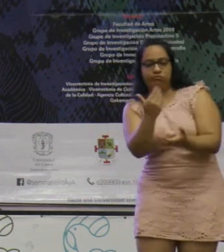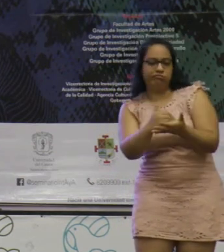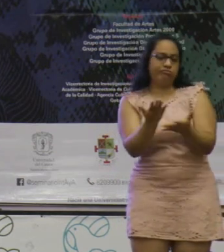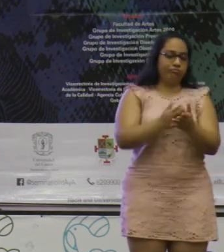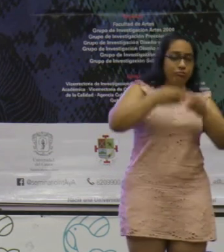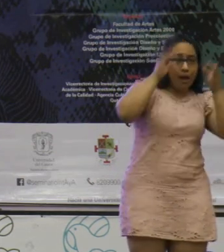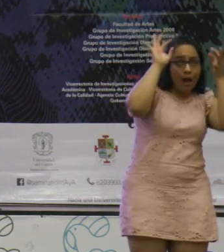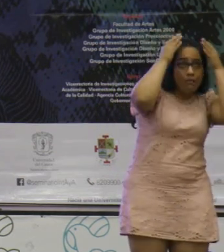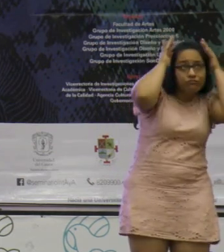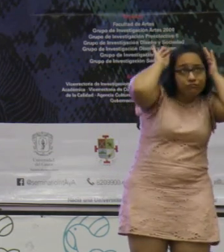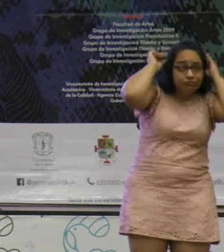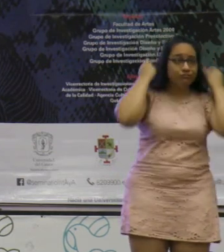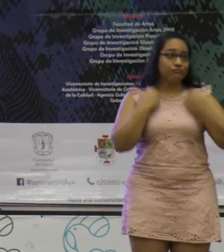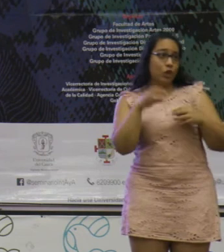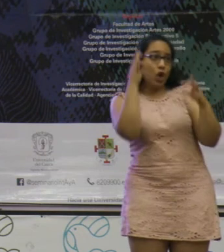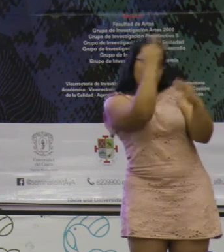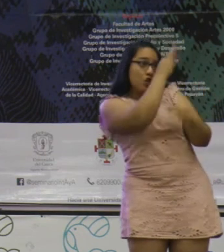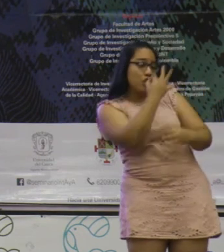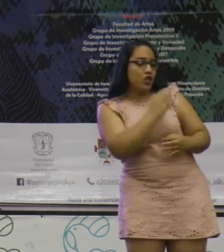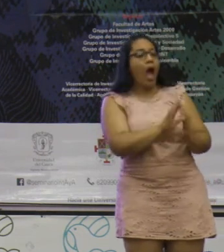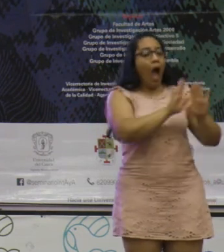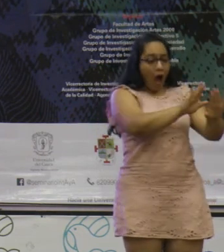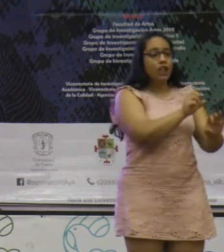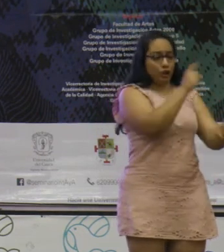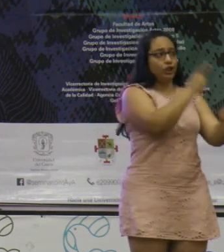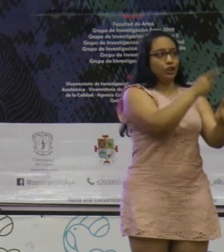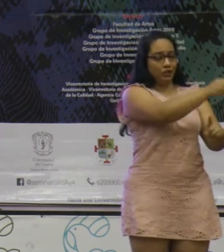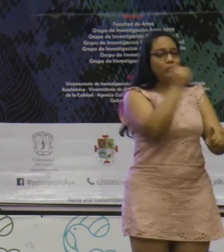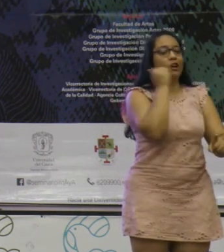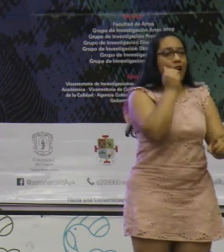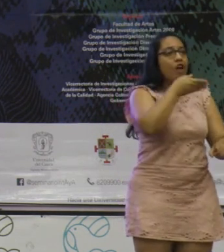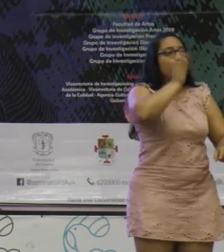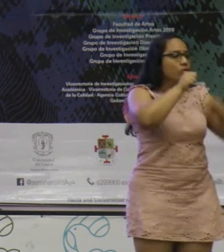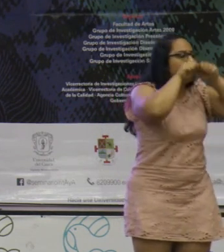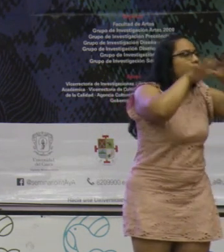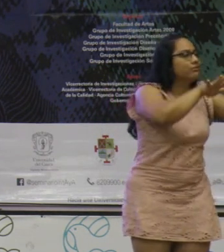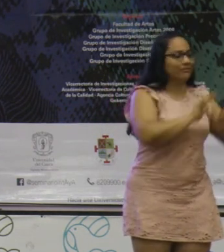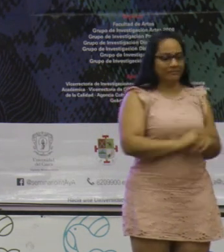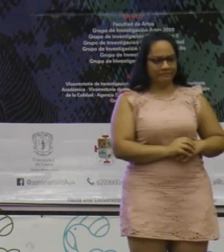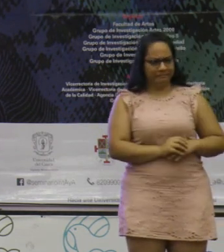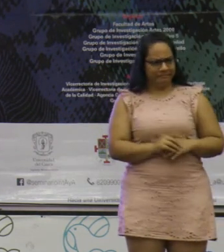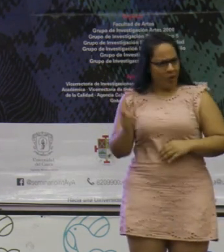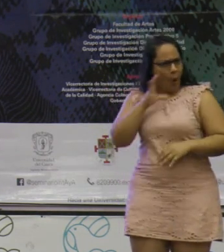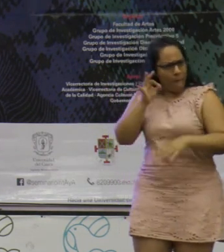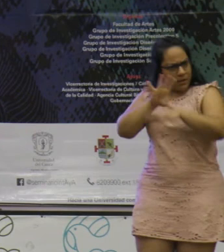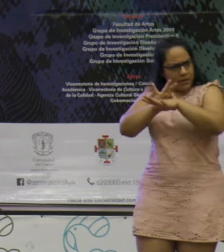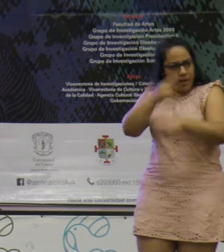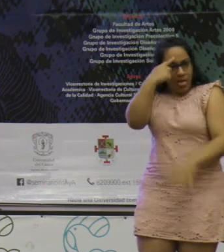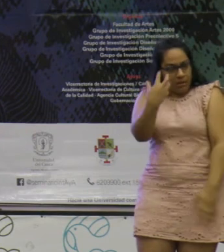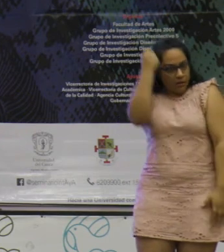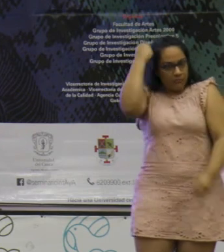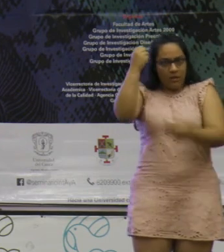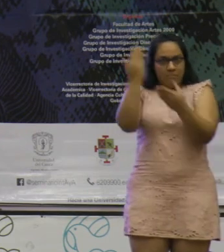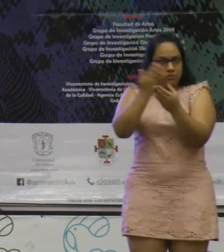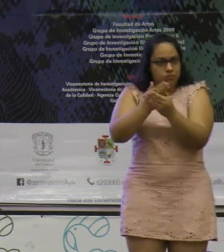se peinaban, o sea, mujeres muy normales que sí eran las que Dios había bendecido. Este doctor produce una cantidad de mitos